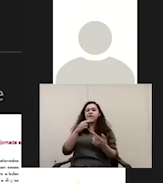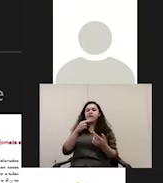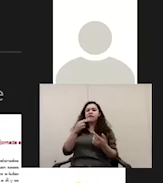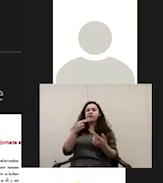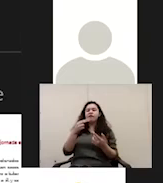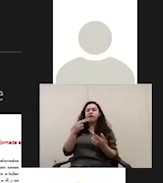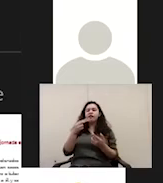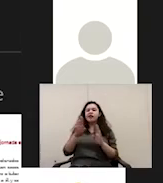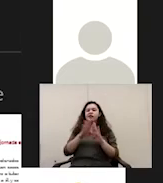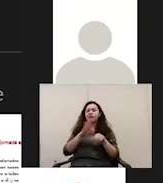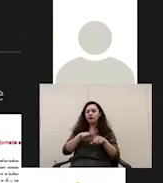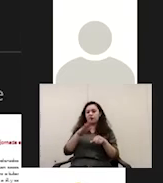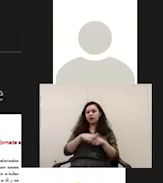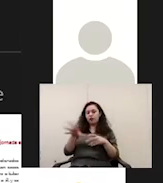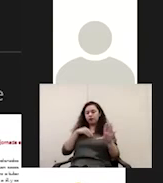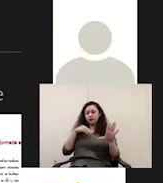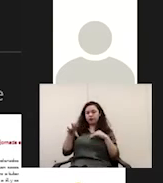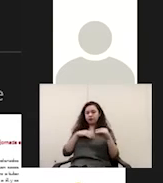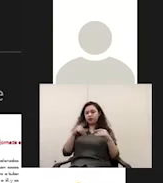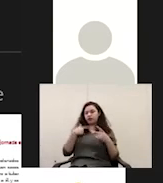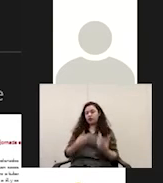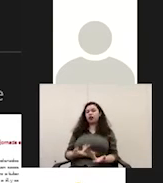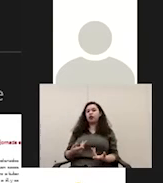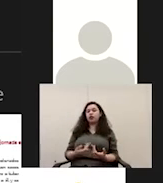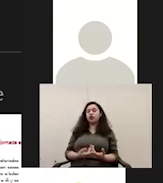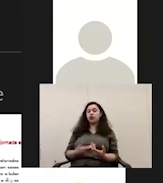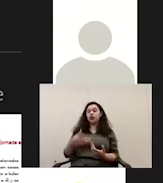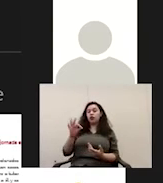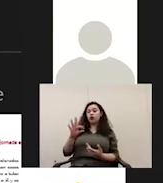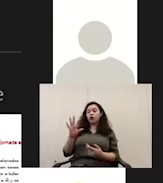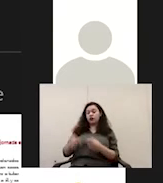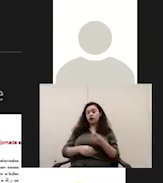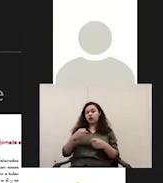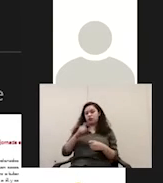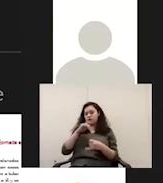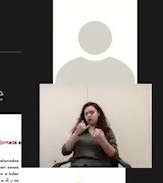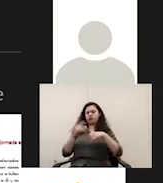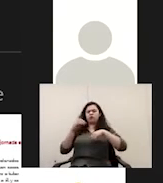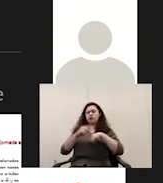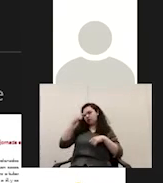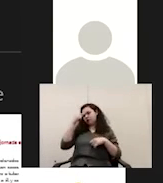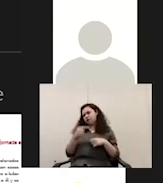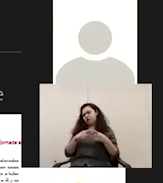personas que eran muy susceptibles a los cuaternarios de amonio que se le agregaban a